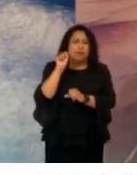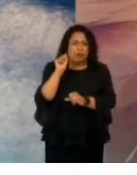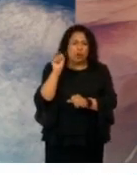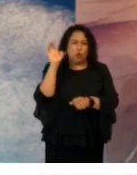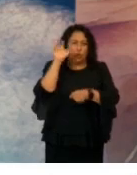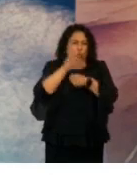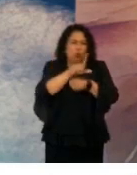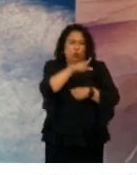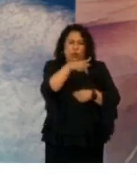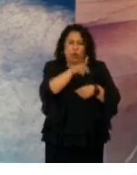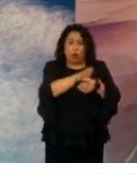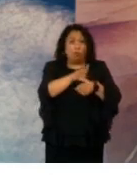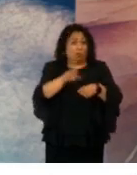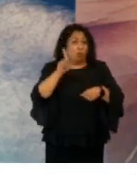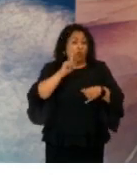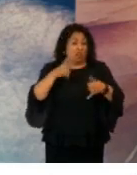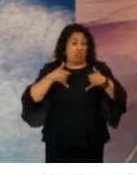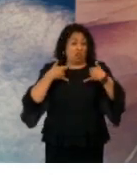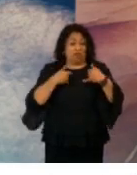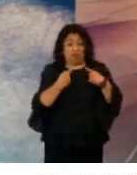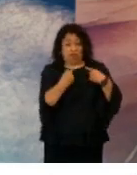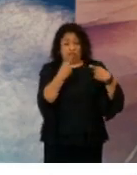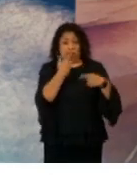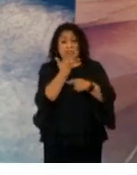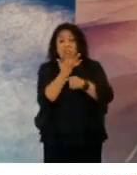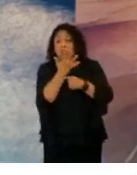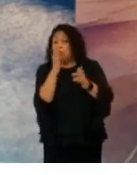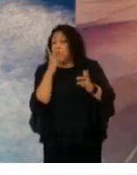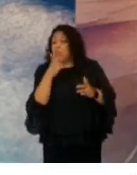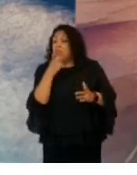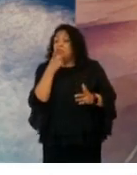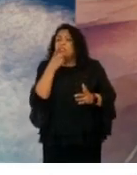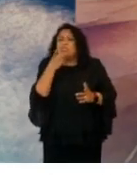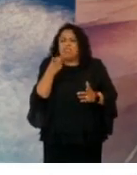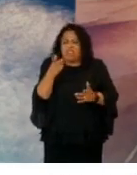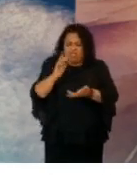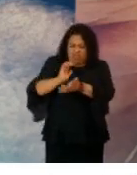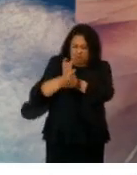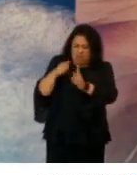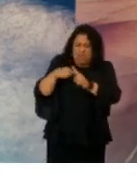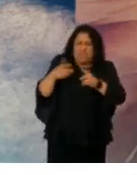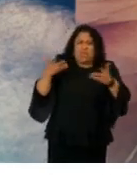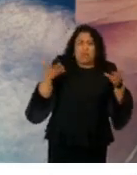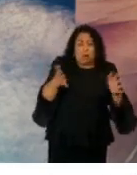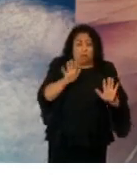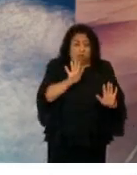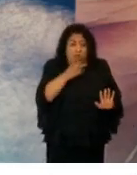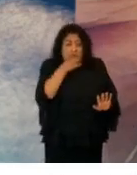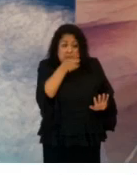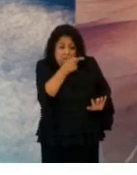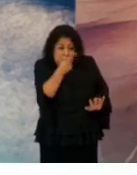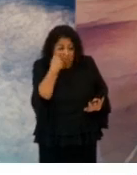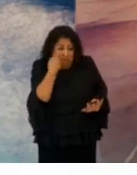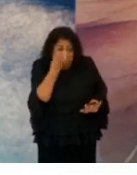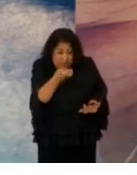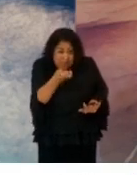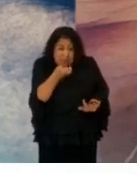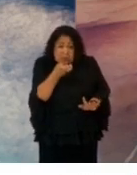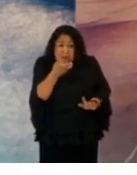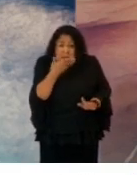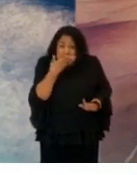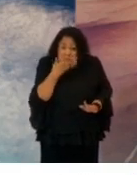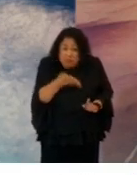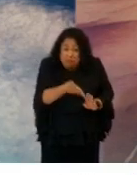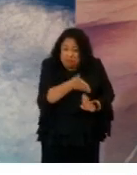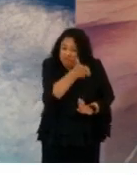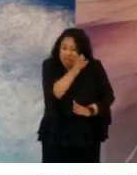muy joven, me decía: Bernardo, ¿qué hacemos con la discriminación positiva? Yo le decía: mire, Pablo, eso no es el camino.